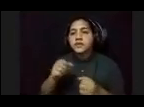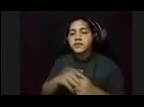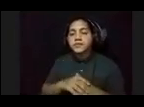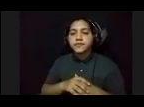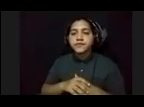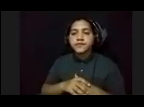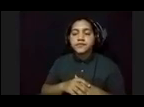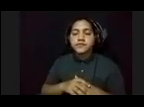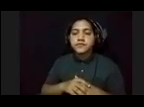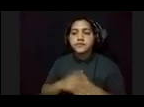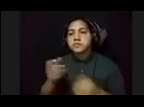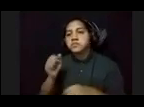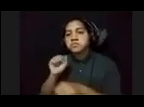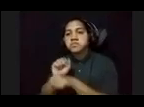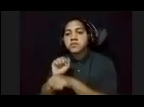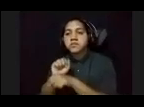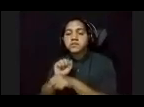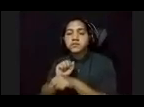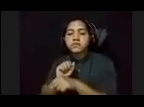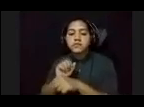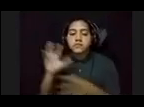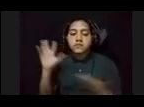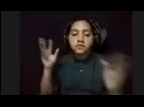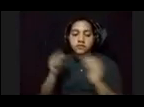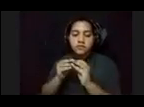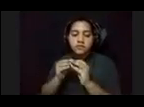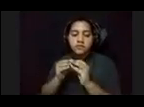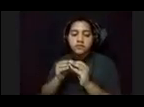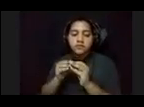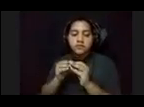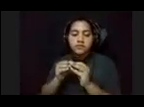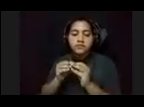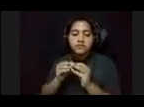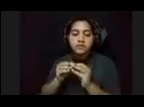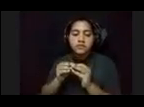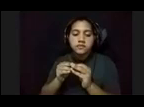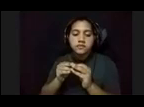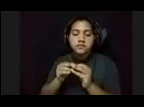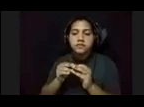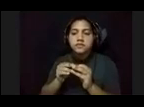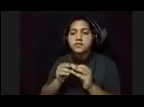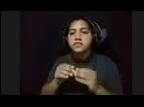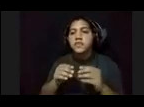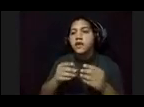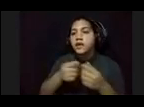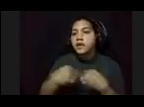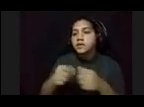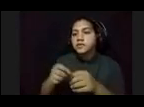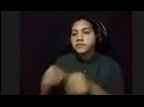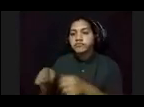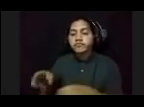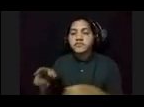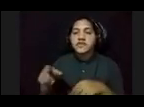Entre las ocupaciones, ¿verdad? Resumiendo, se destacan las despalilladoras de tabaco.